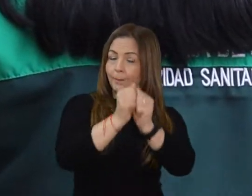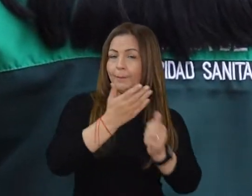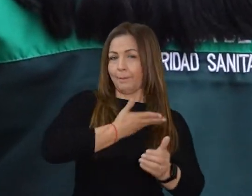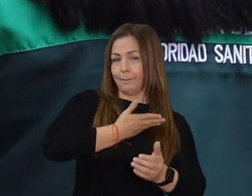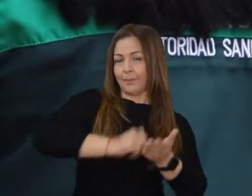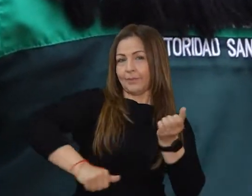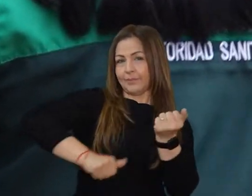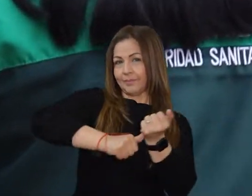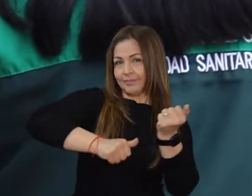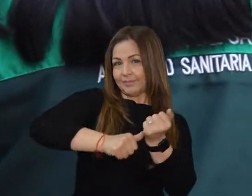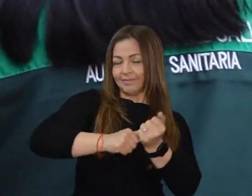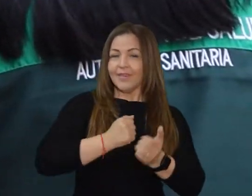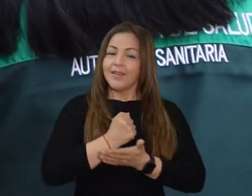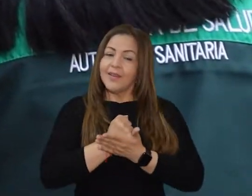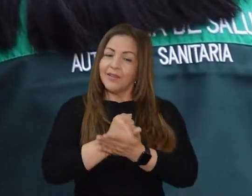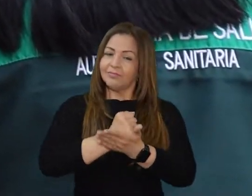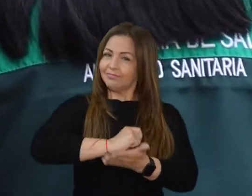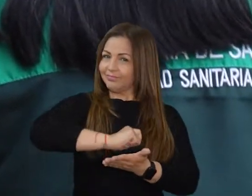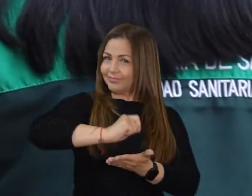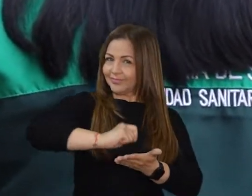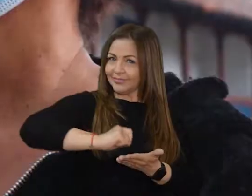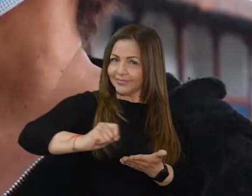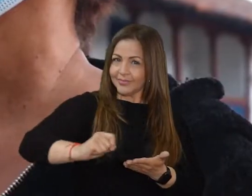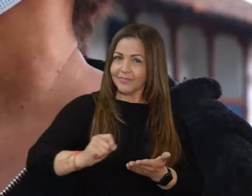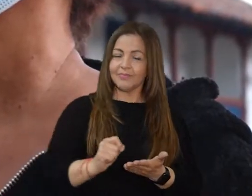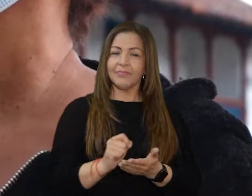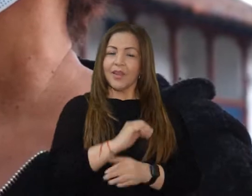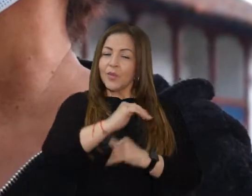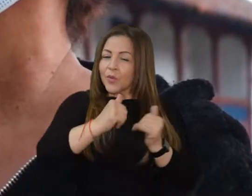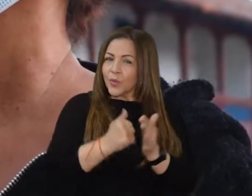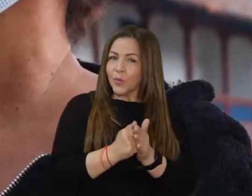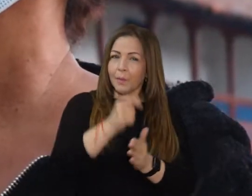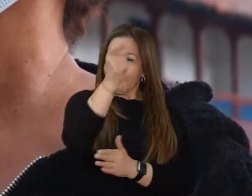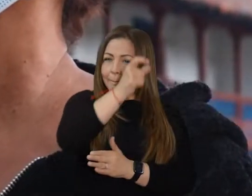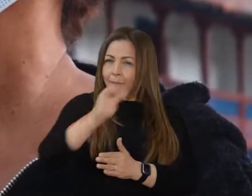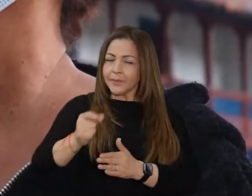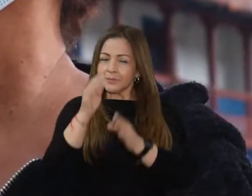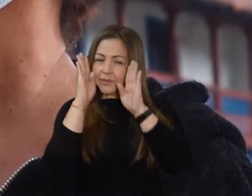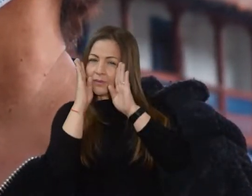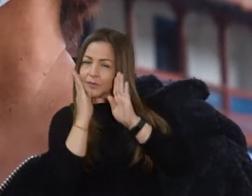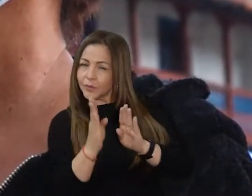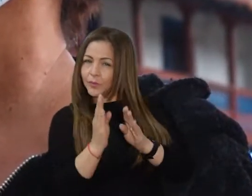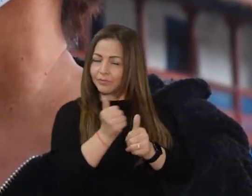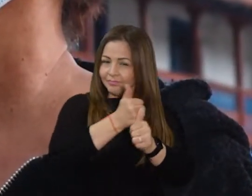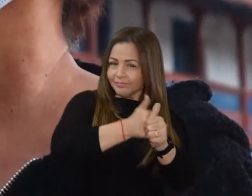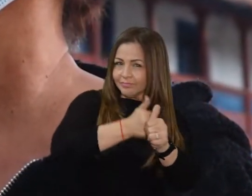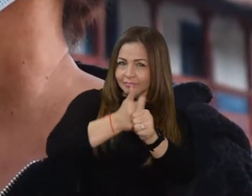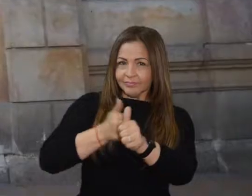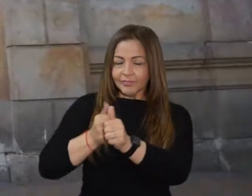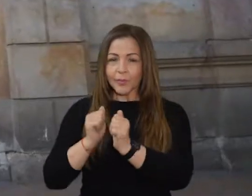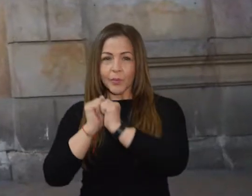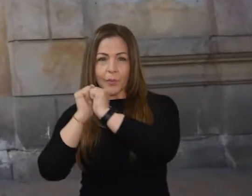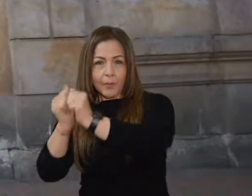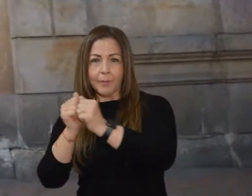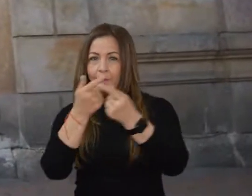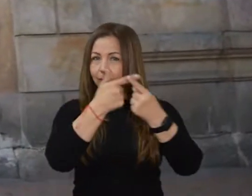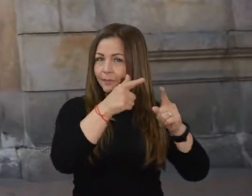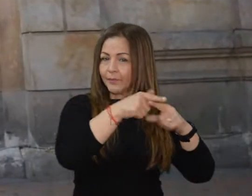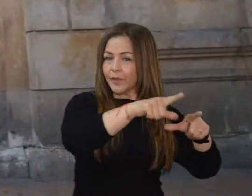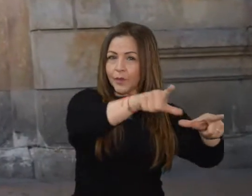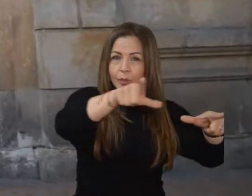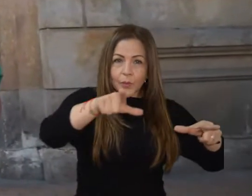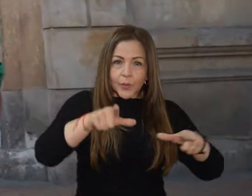me acompaña como mi asistente, me ayuda a escribir las fichas de los casos, me acompaña a